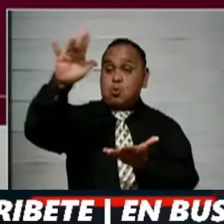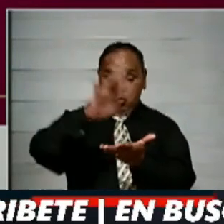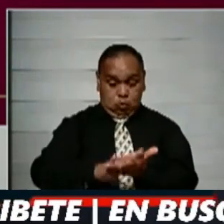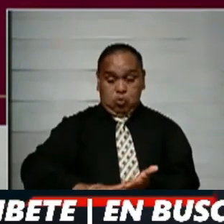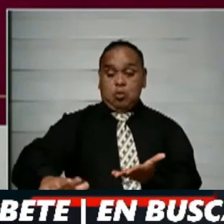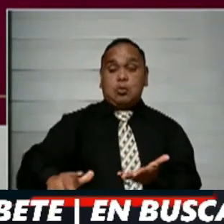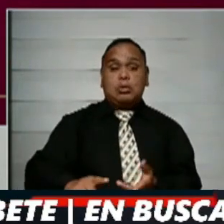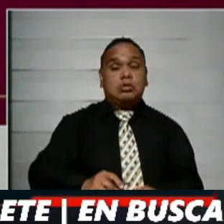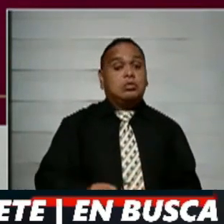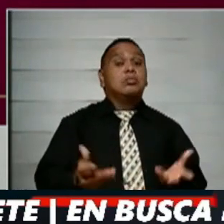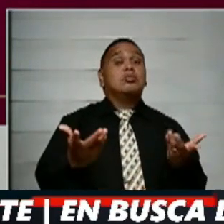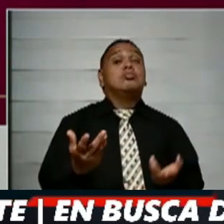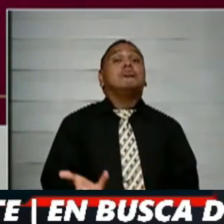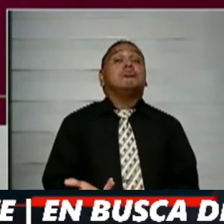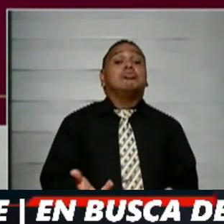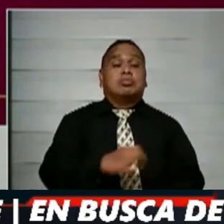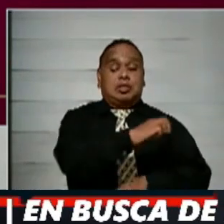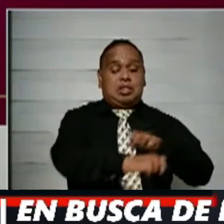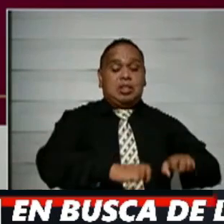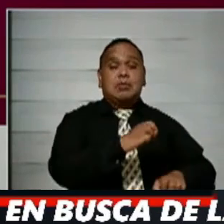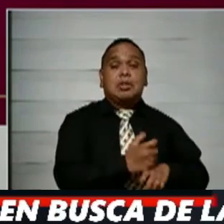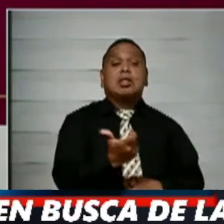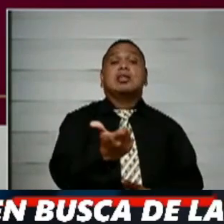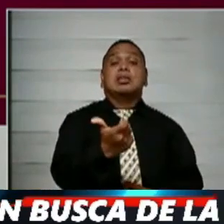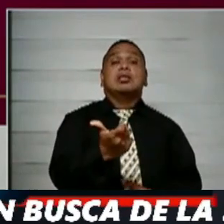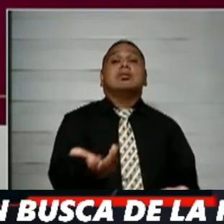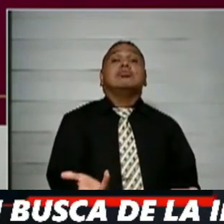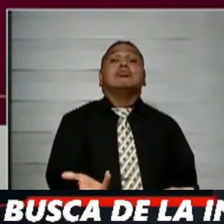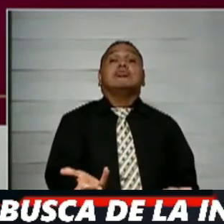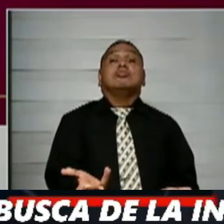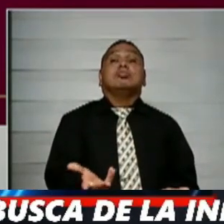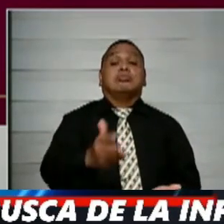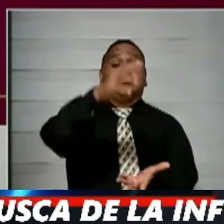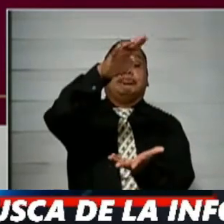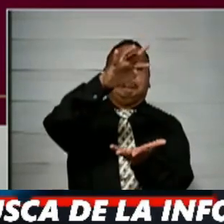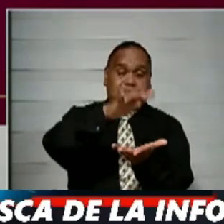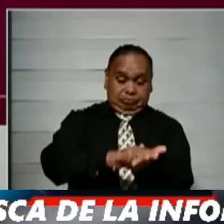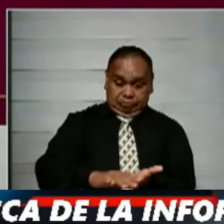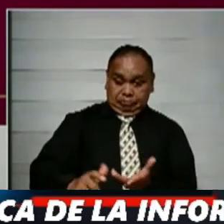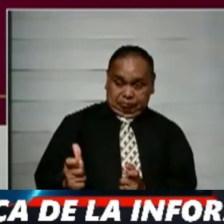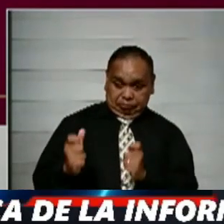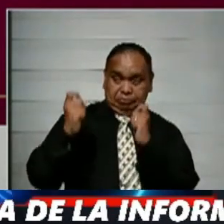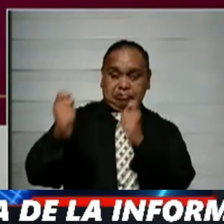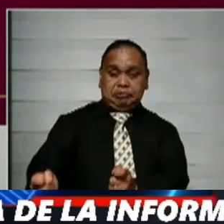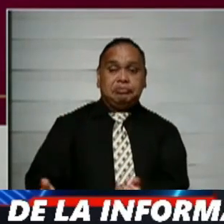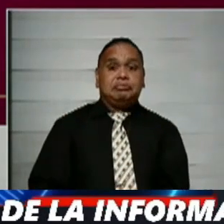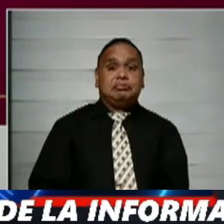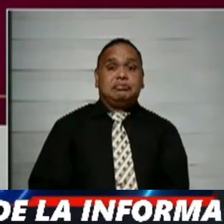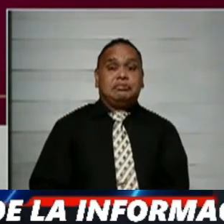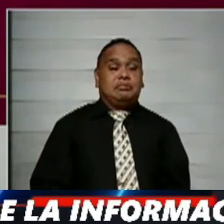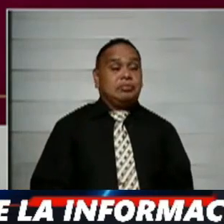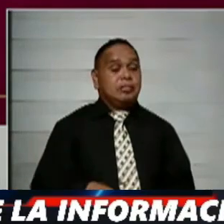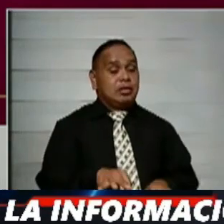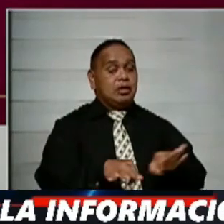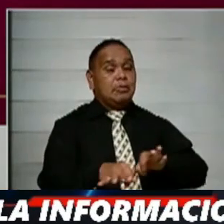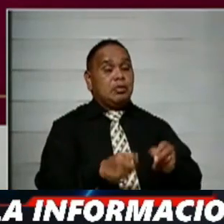gastaron? Pues quién sabe, en sus otras empresas, porque ese dinero fue a pagar, sí, aquí. Si no tiene, no hay nóminas. No hay nómina,